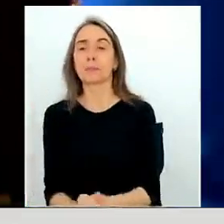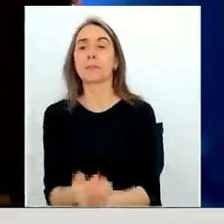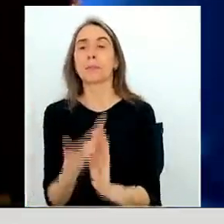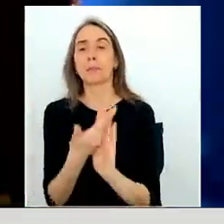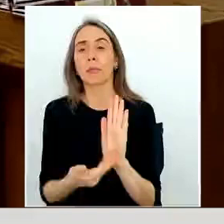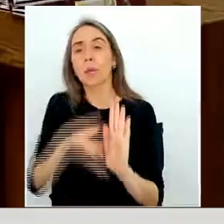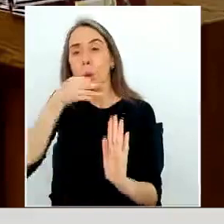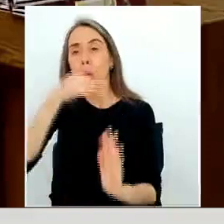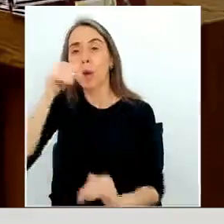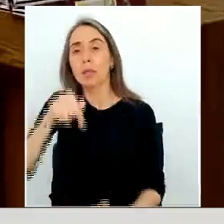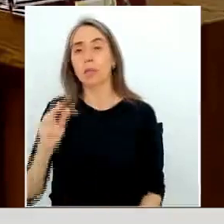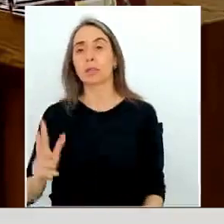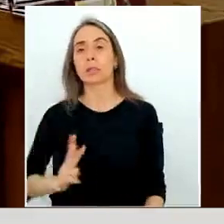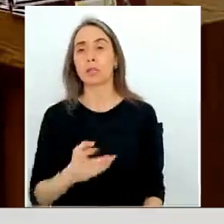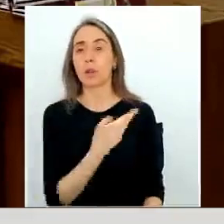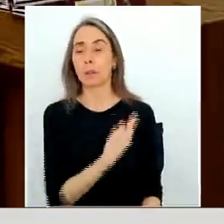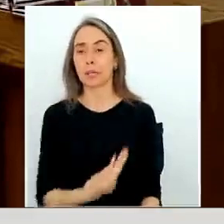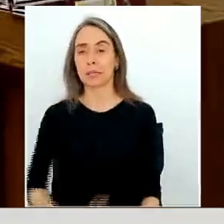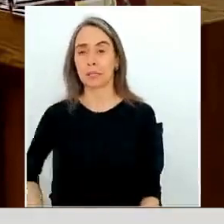señor